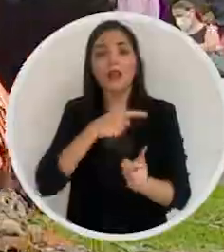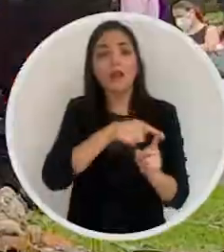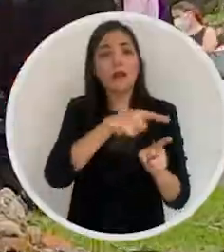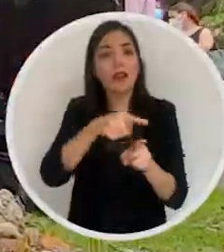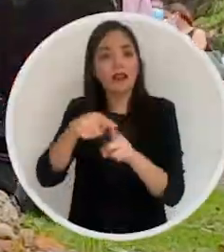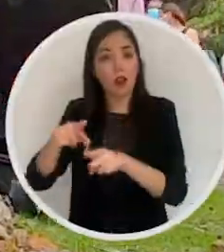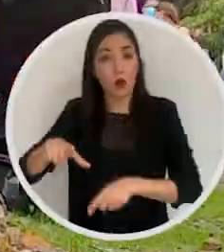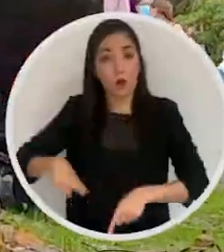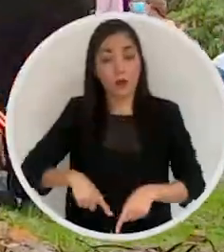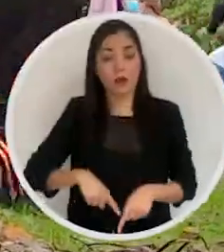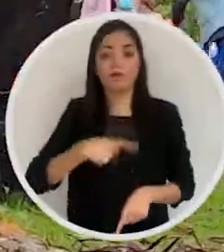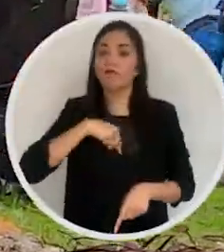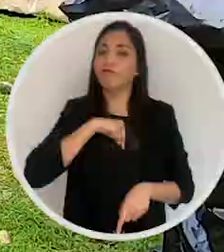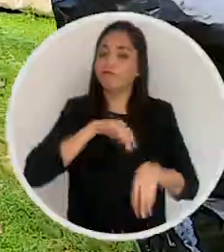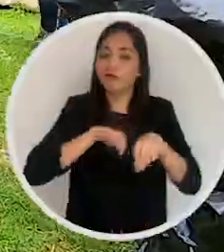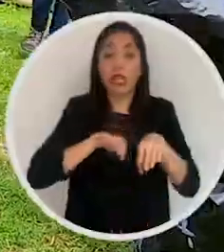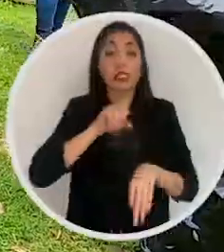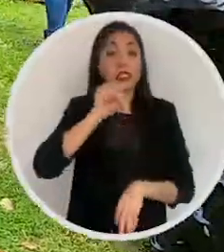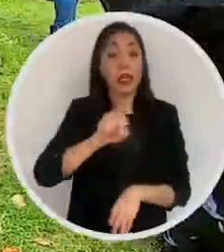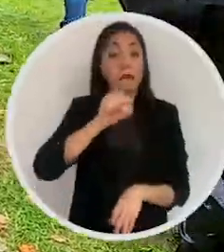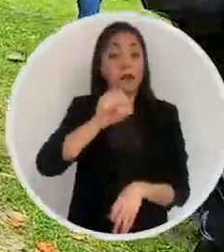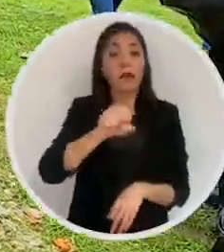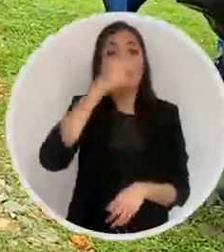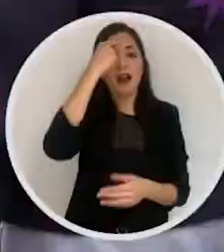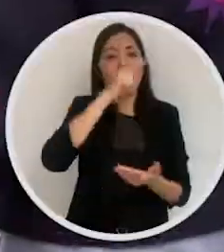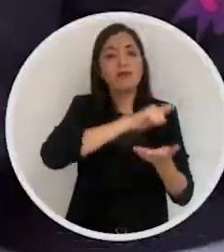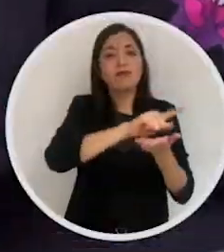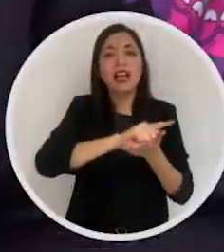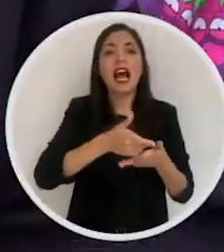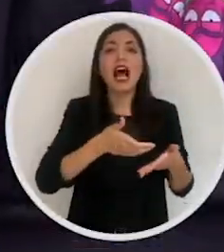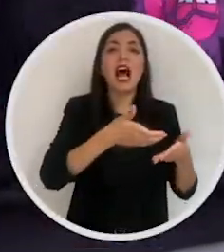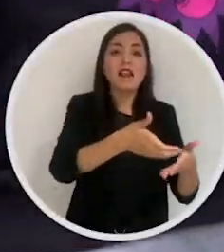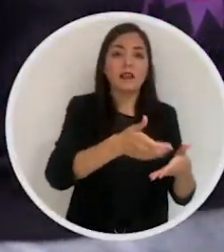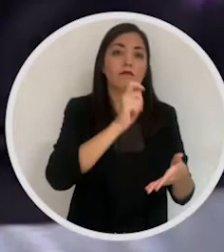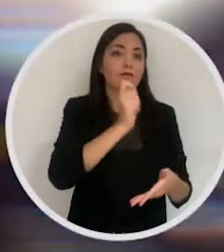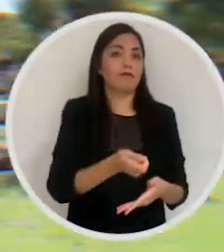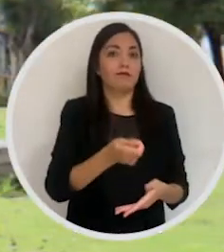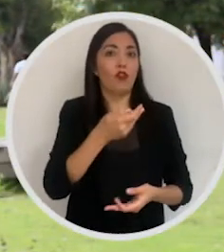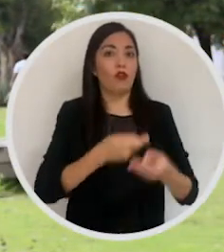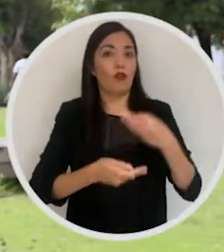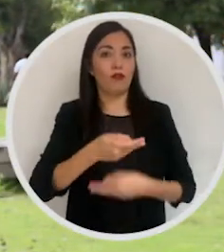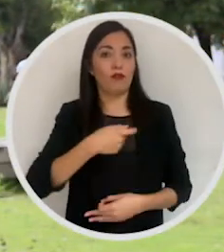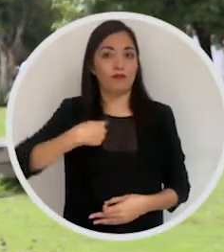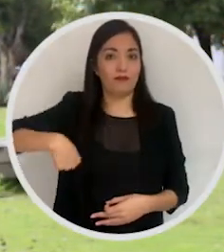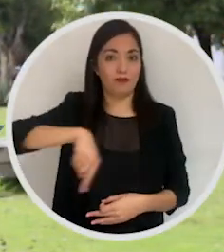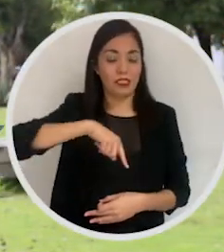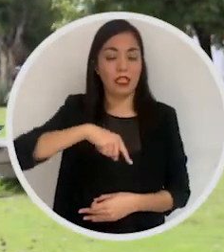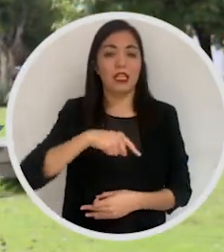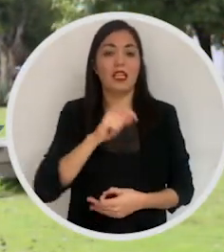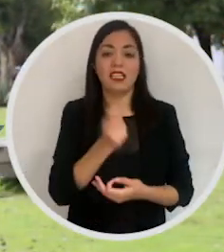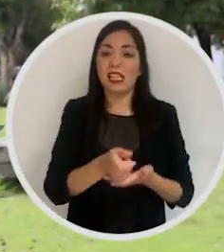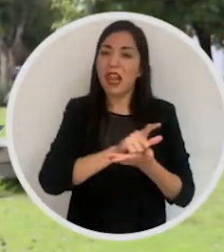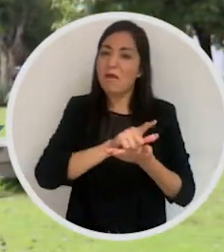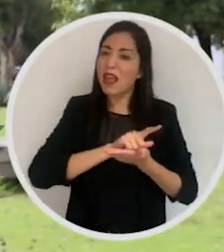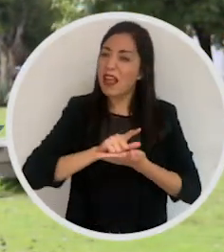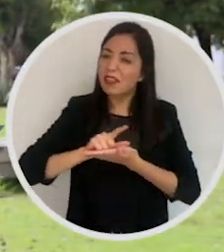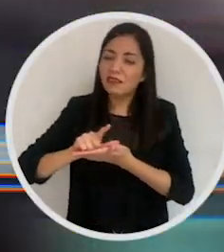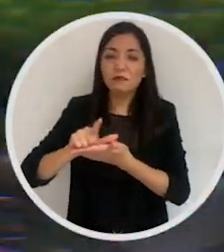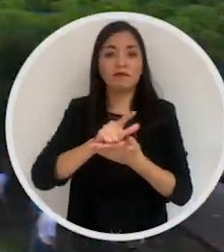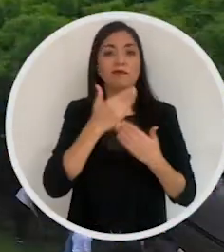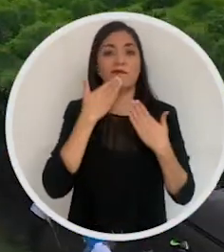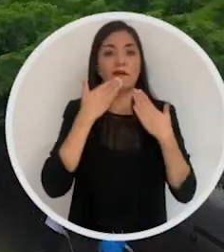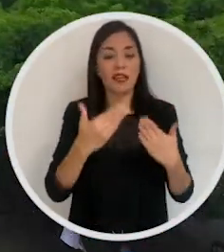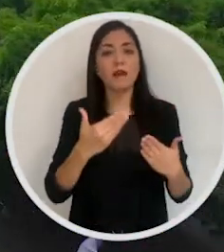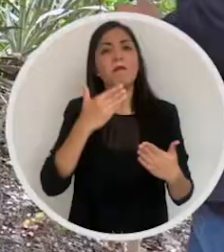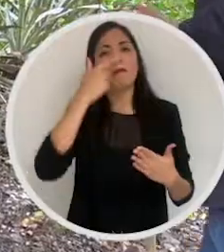estaremos trabajando todos los sábados en limpiar espacios públicos que son de todos y todas es una limpieza integral de todas